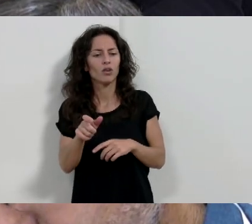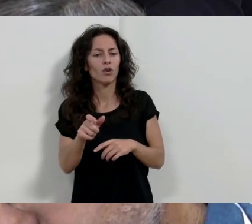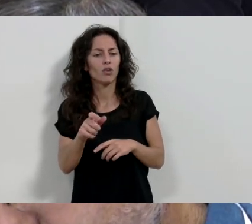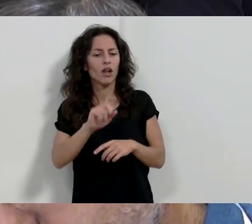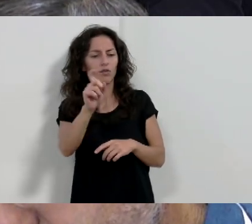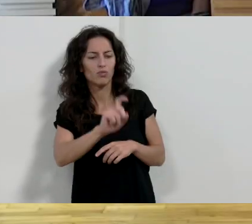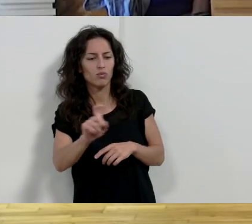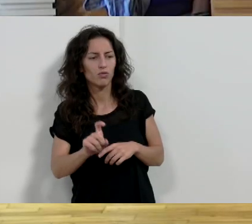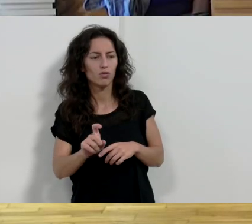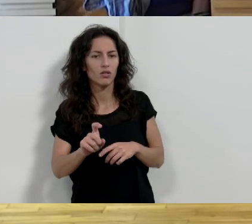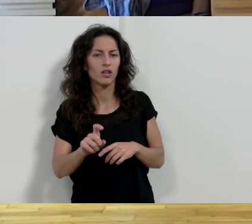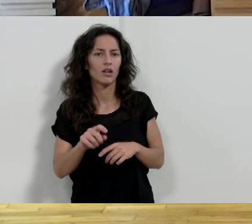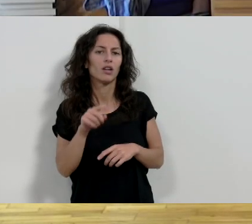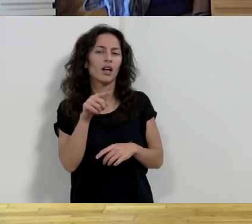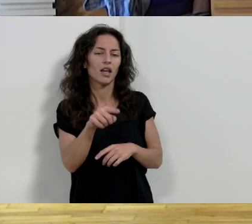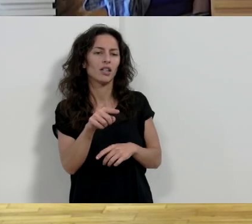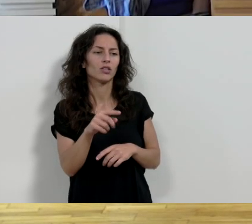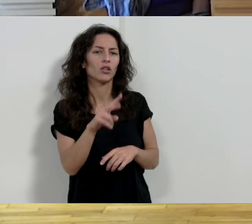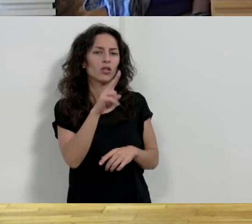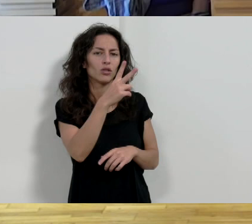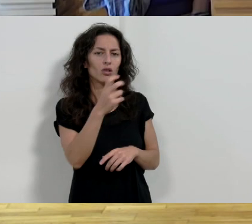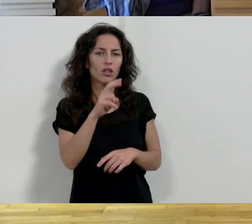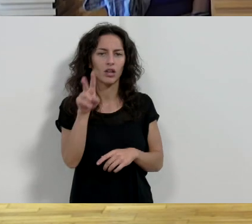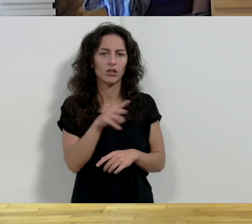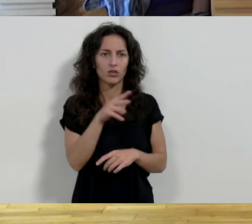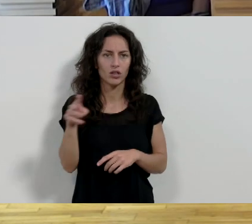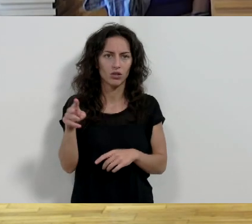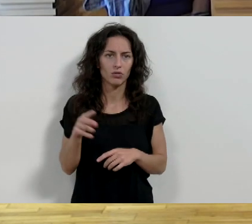que afea a la ciudad, que cuesta dinero público.